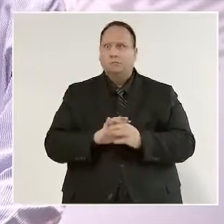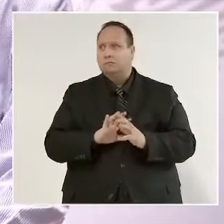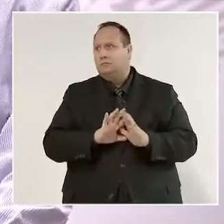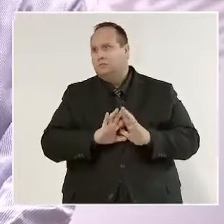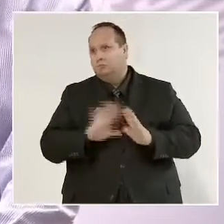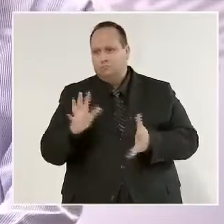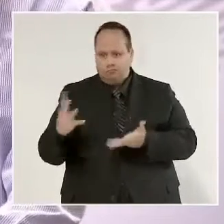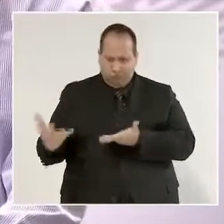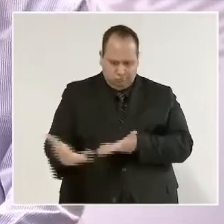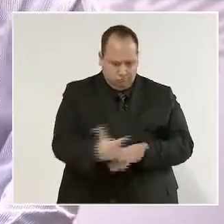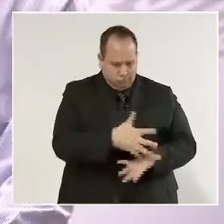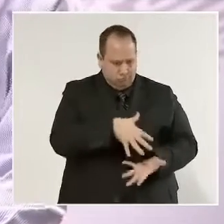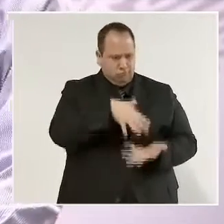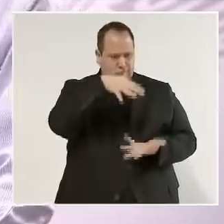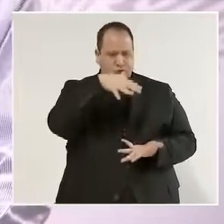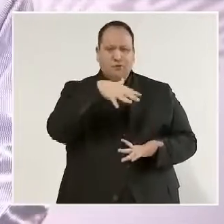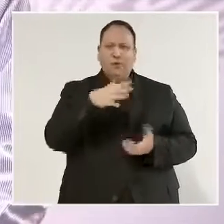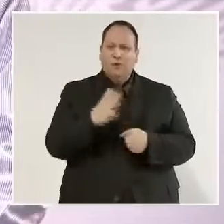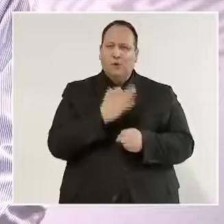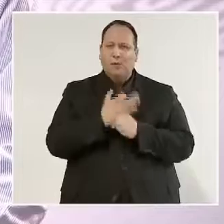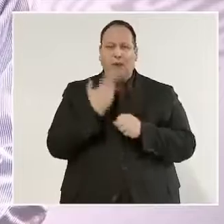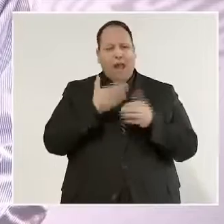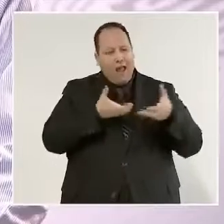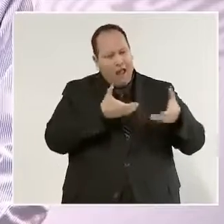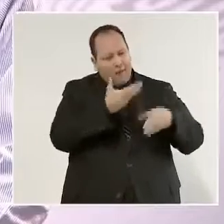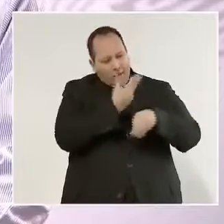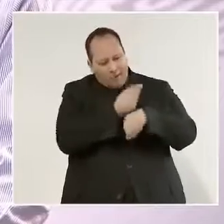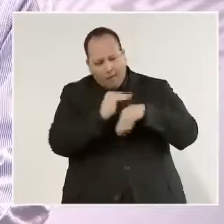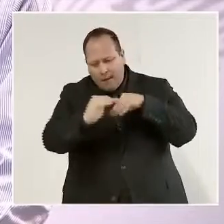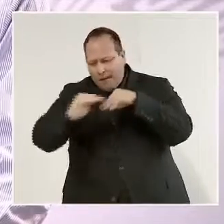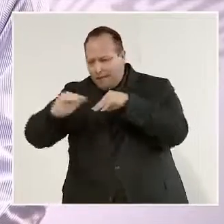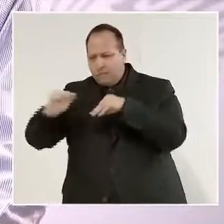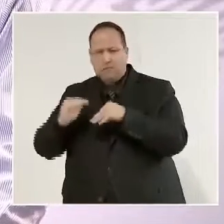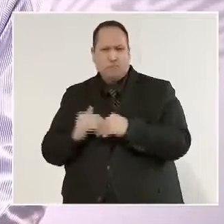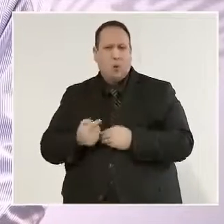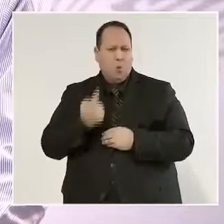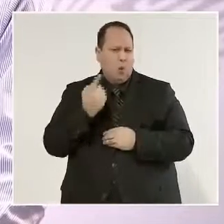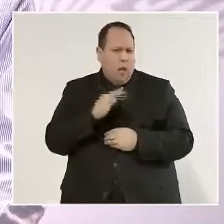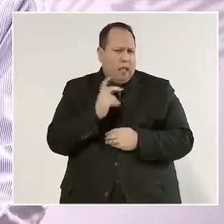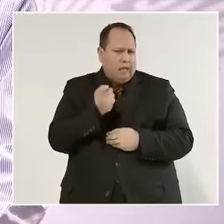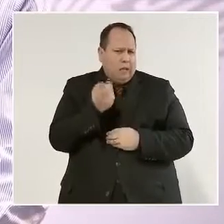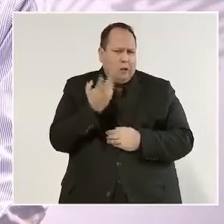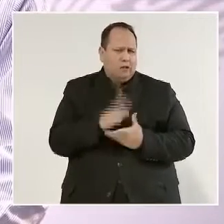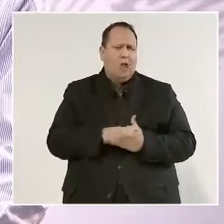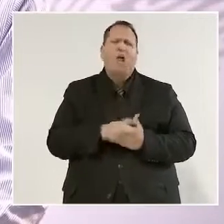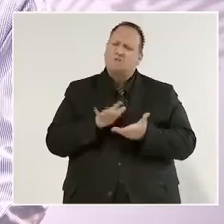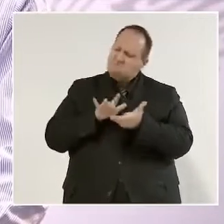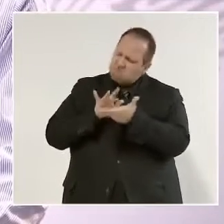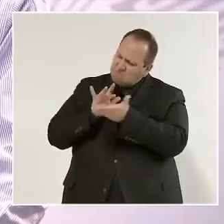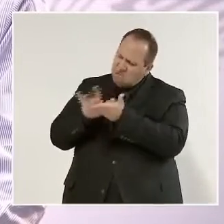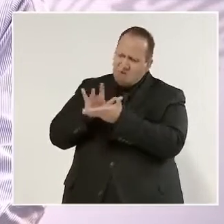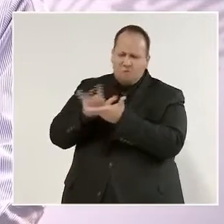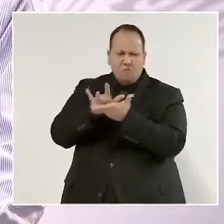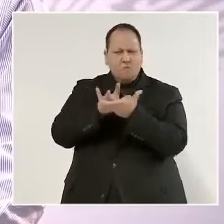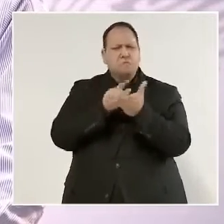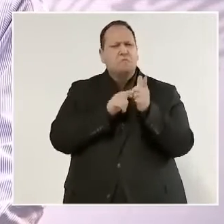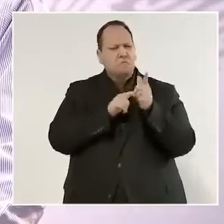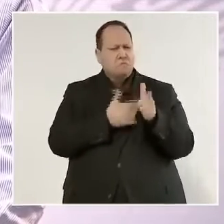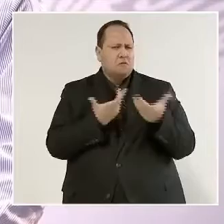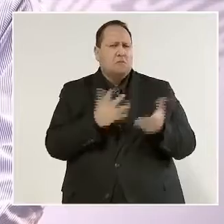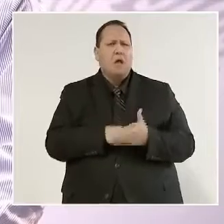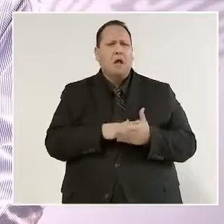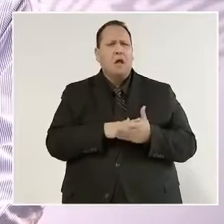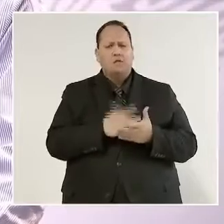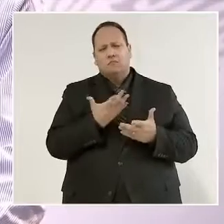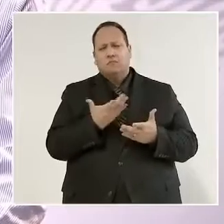una cantidad considerable para mejorar las calles. Y no solo es eso, vamos a seguir apoyando a